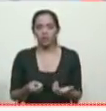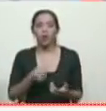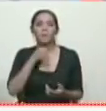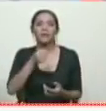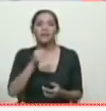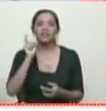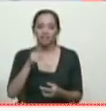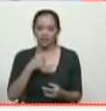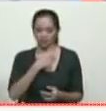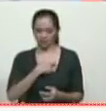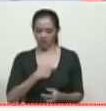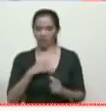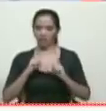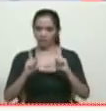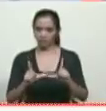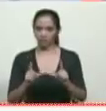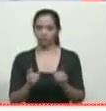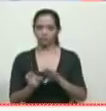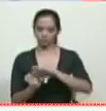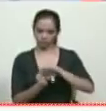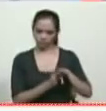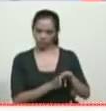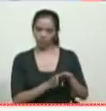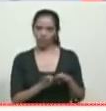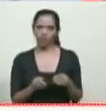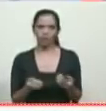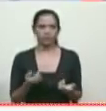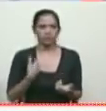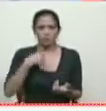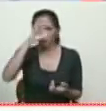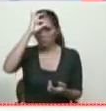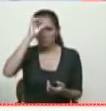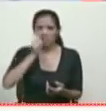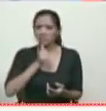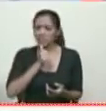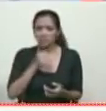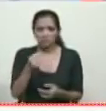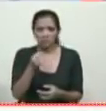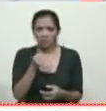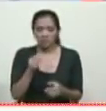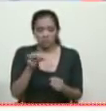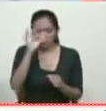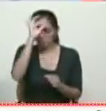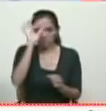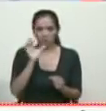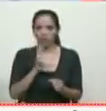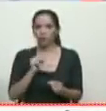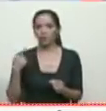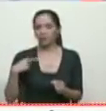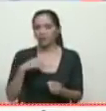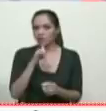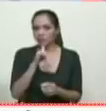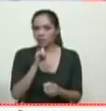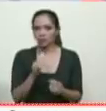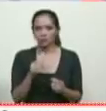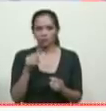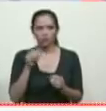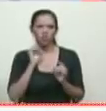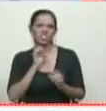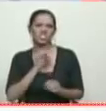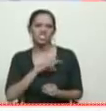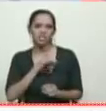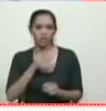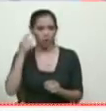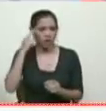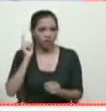deben acreditarse. Ahora, yo no sé quiénes son los periodistas, ahora no tengo la información. Son chilenos, creo. Pero sí te puedo